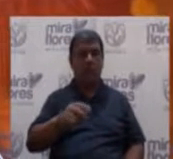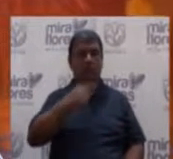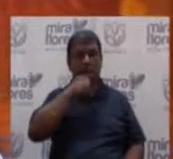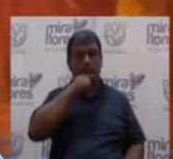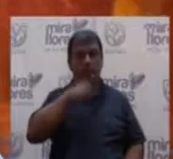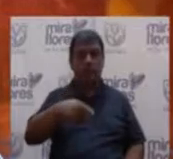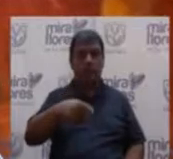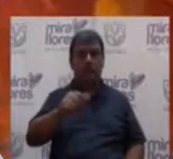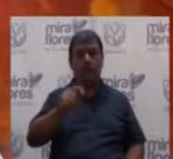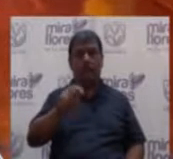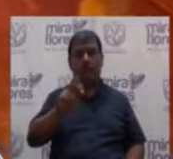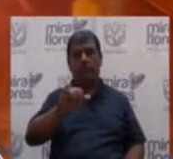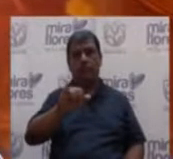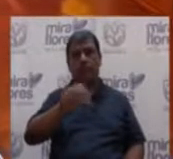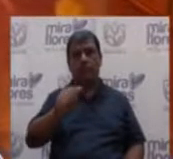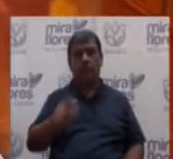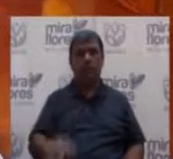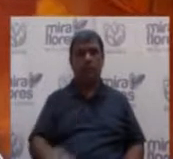María del Río Jiménez de Olavide.